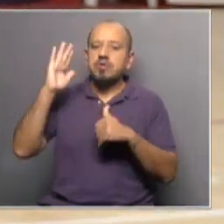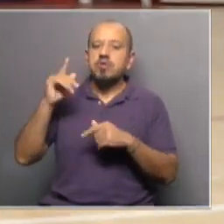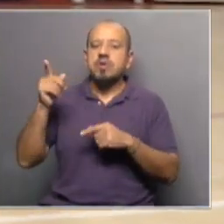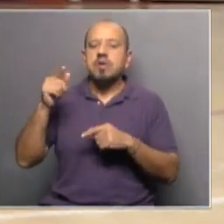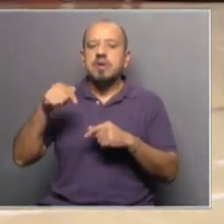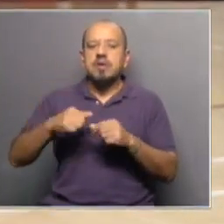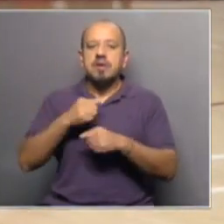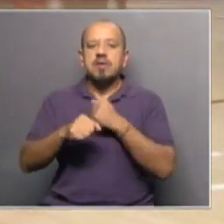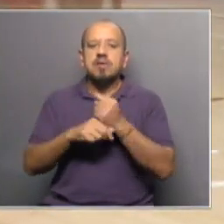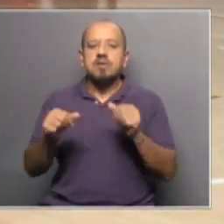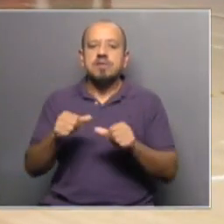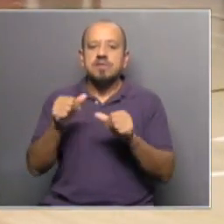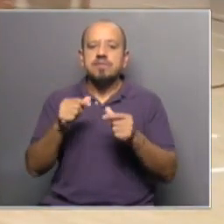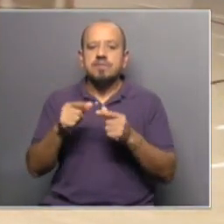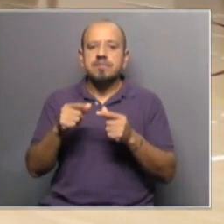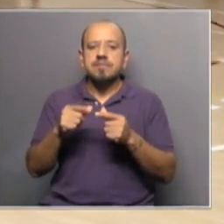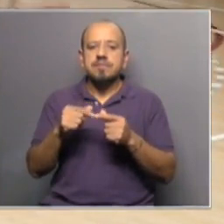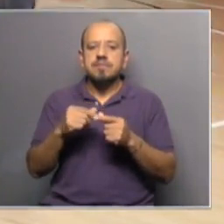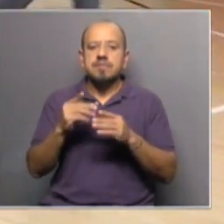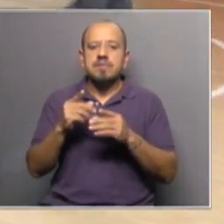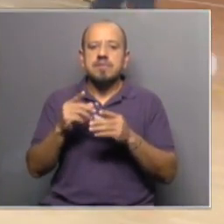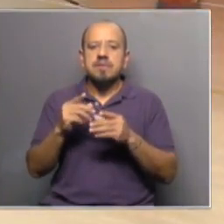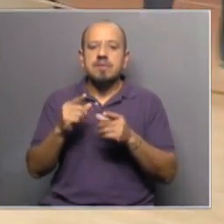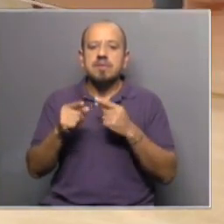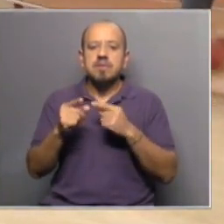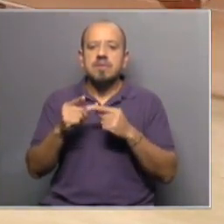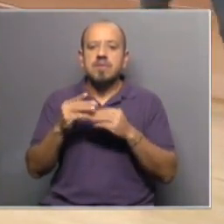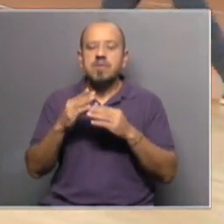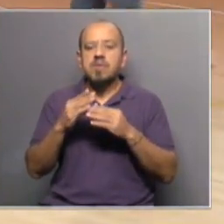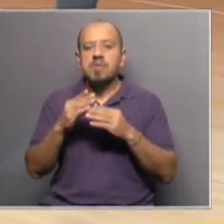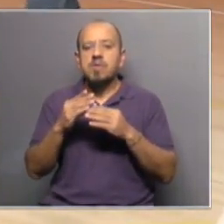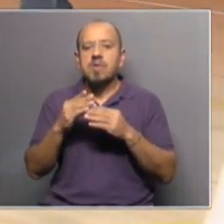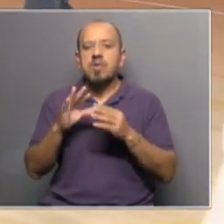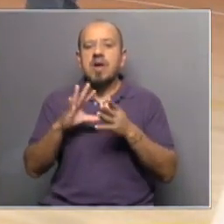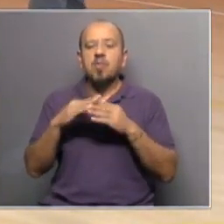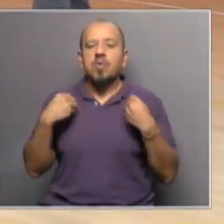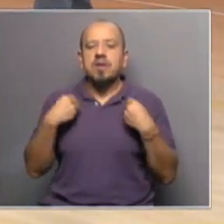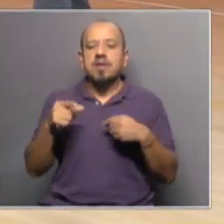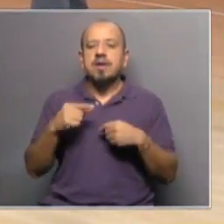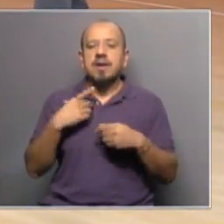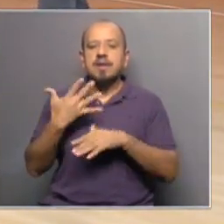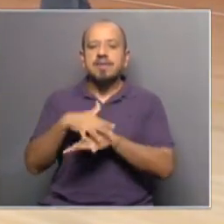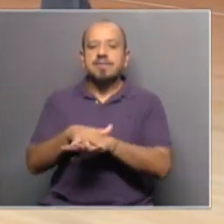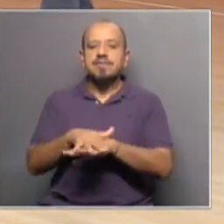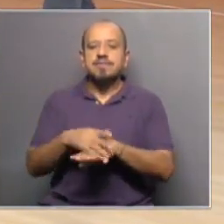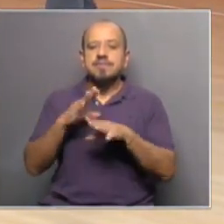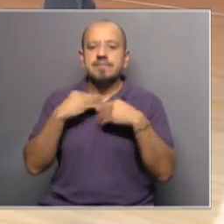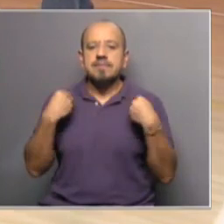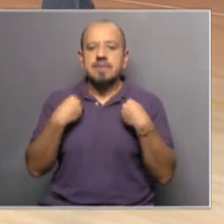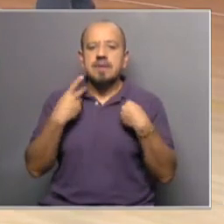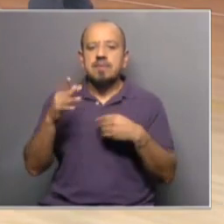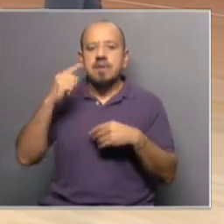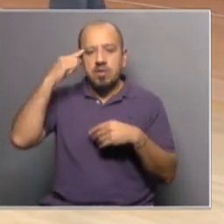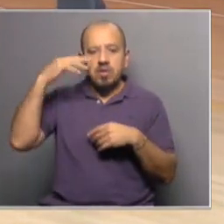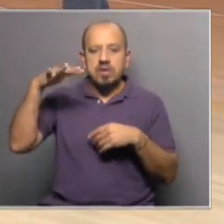armó también una categoría que sería escuelita, pero ellos ya tienen una escuelita mixta y ahora se armó una escuelita para